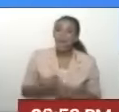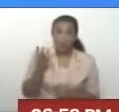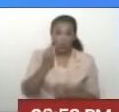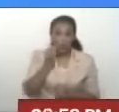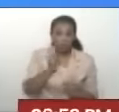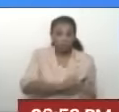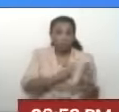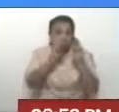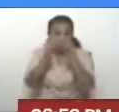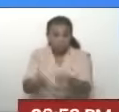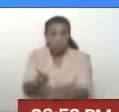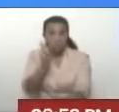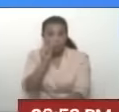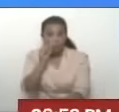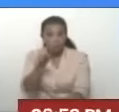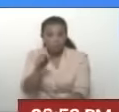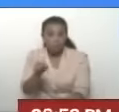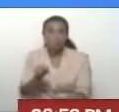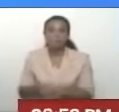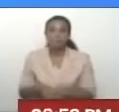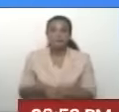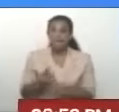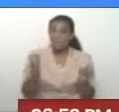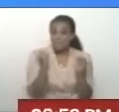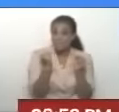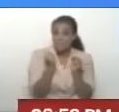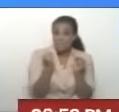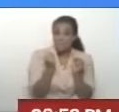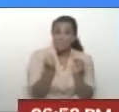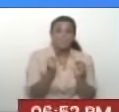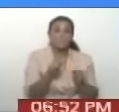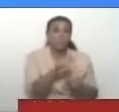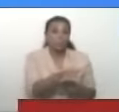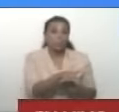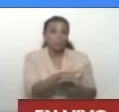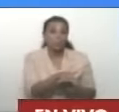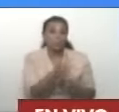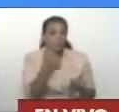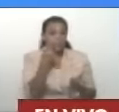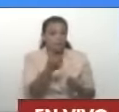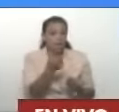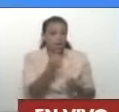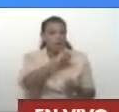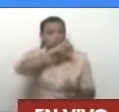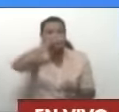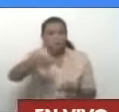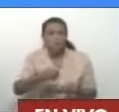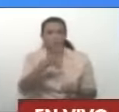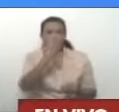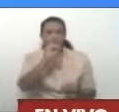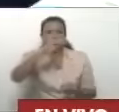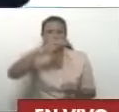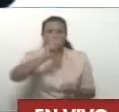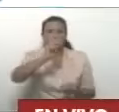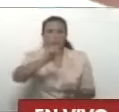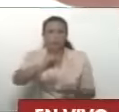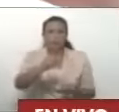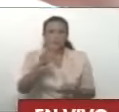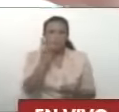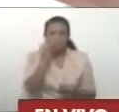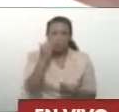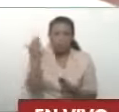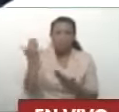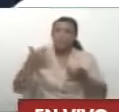joven también, mirandino, periodista, Joan Contreras. Joan, bienvenido. Buenas tardes, presidente.